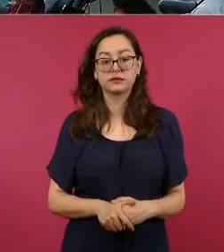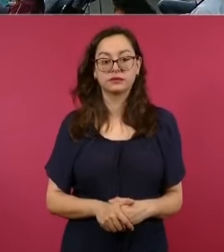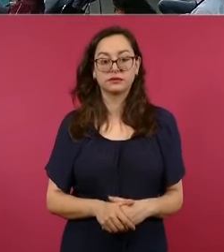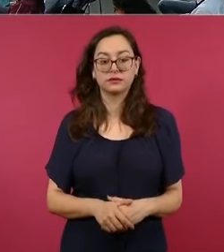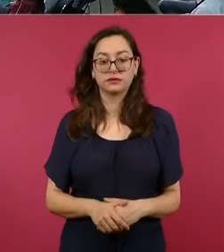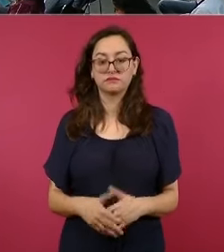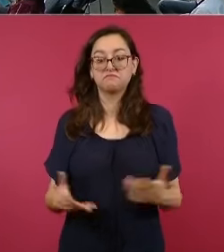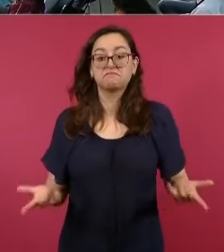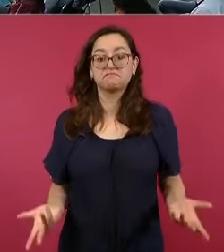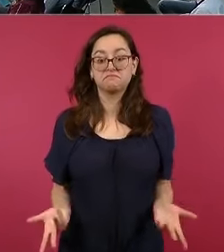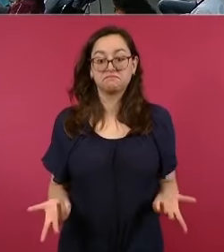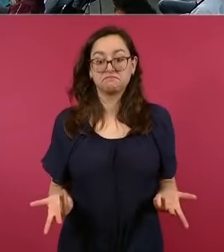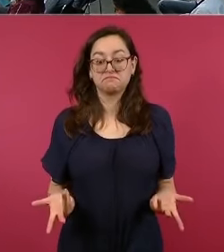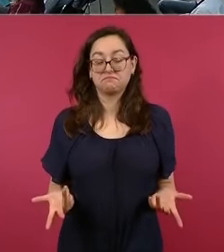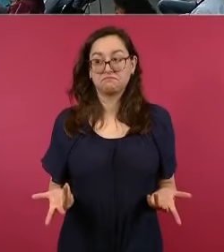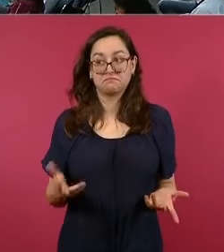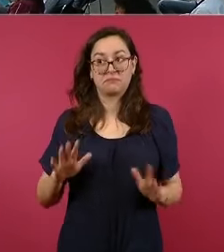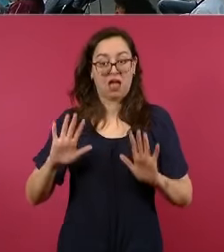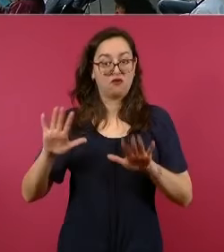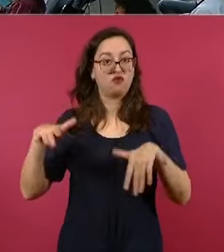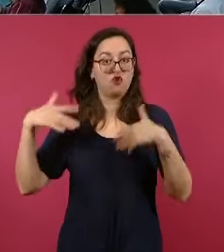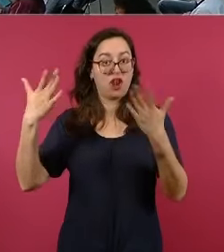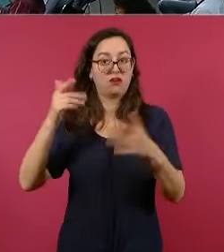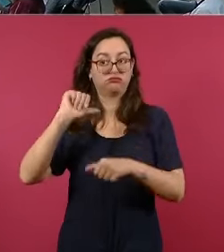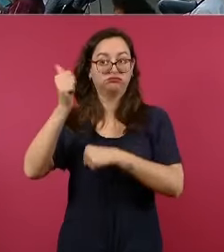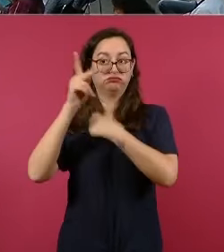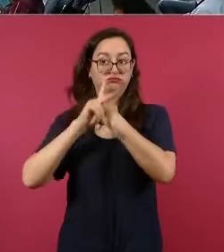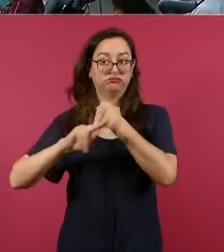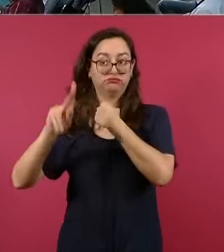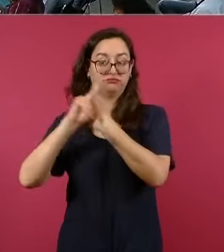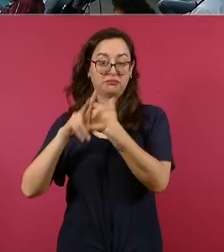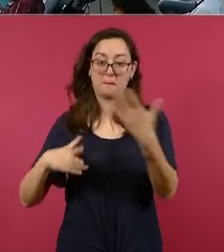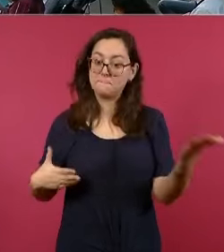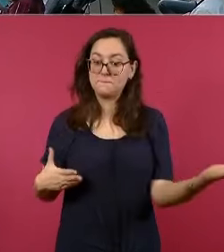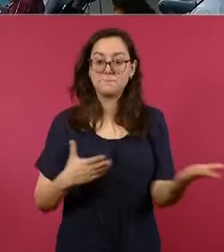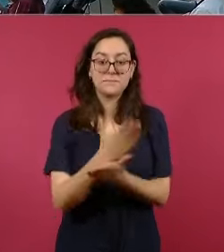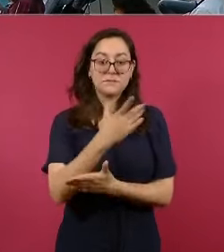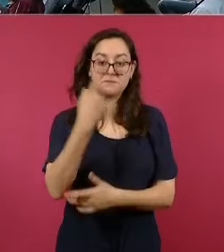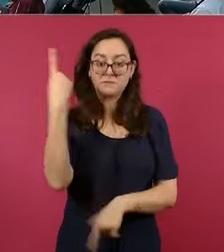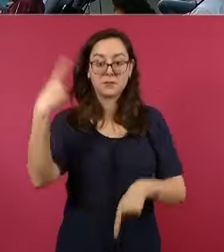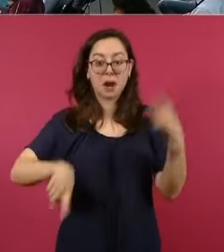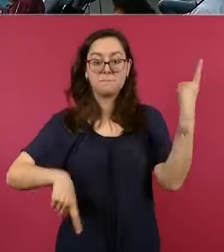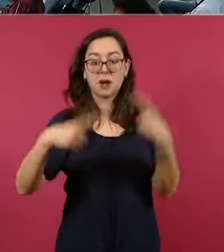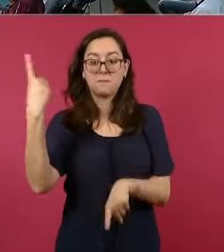Y dónde estaban esos